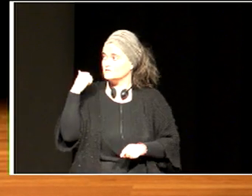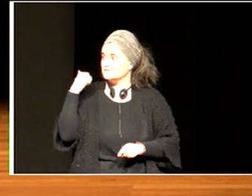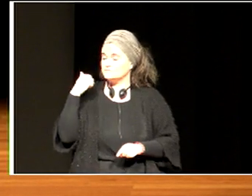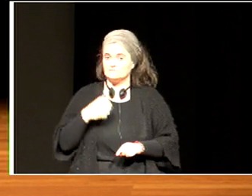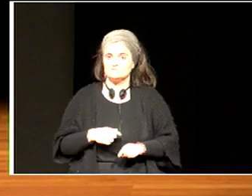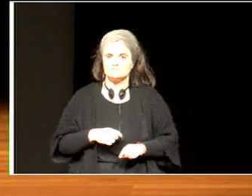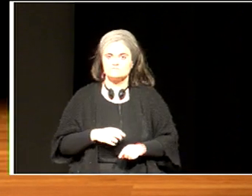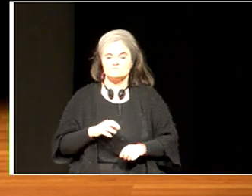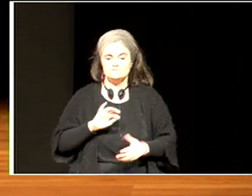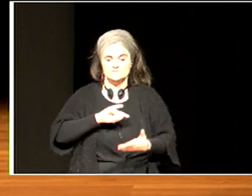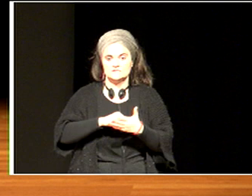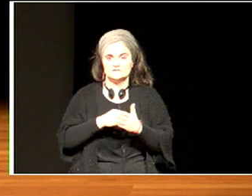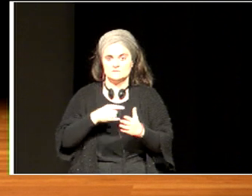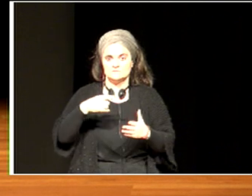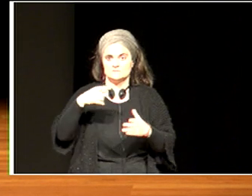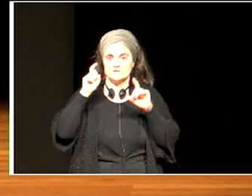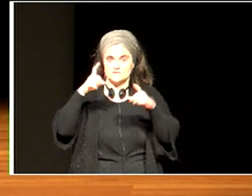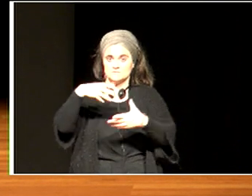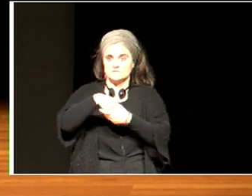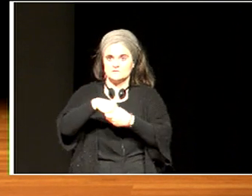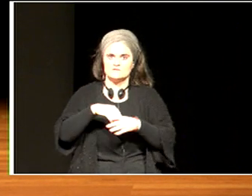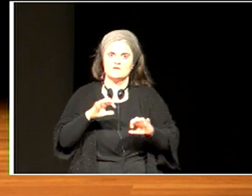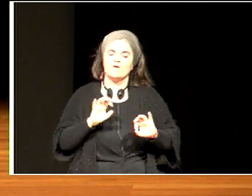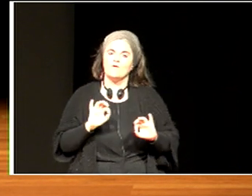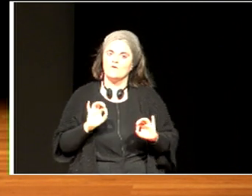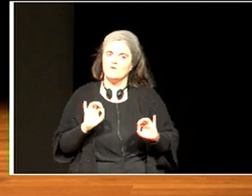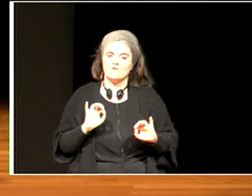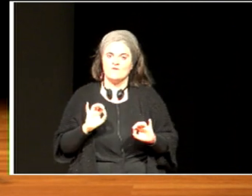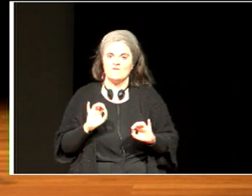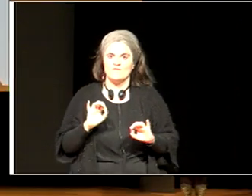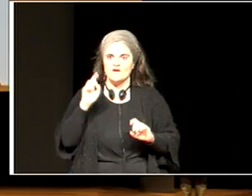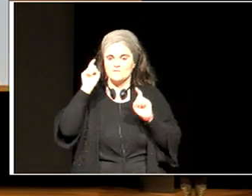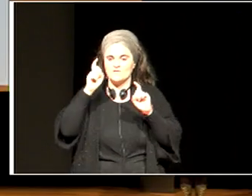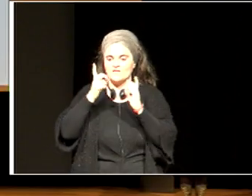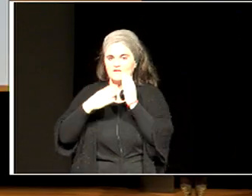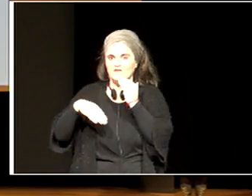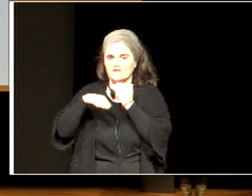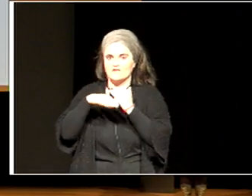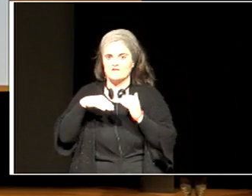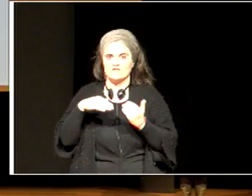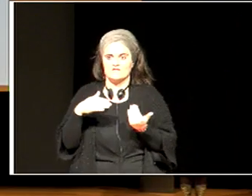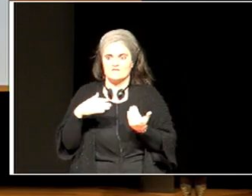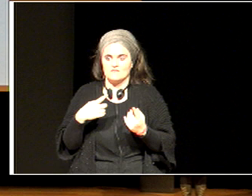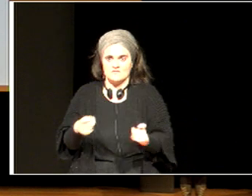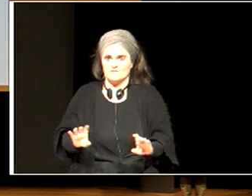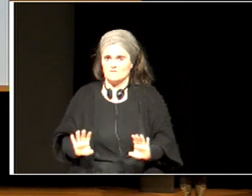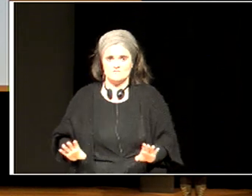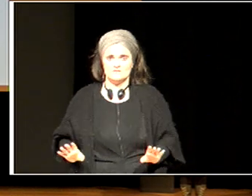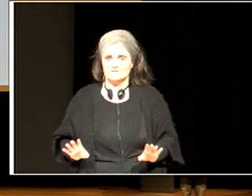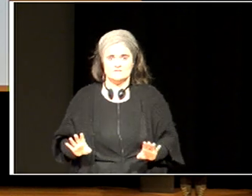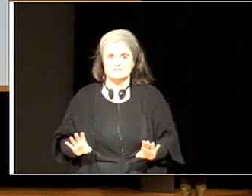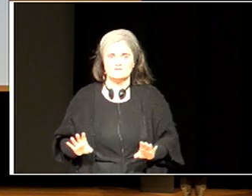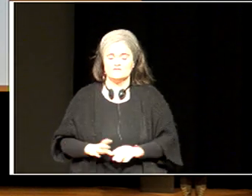sistema educativo o no vamos a tener ninguna necesidad de hacer coeducación pero no solamente tenemos que tener